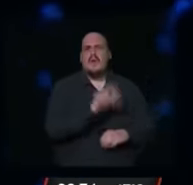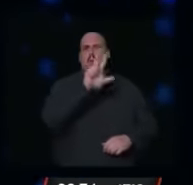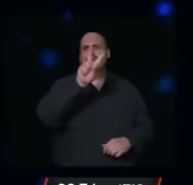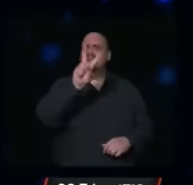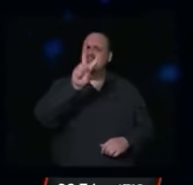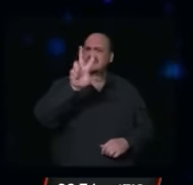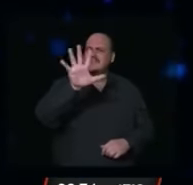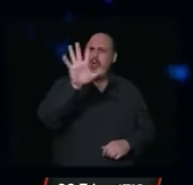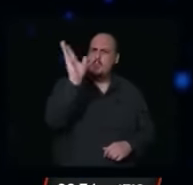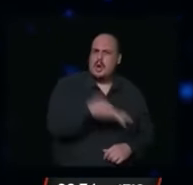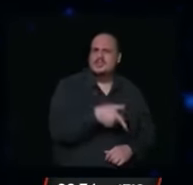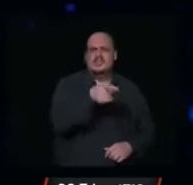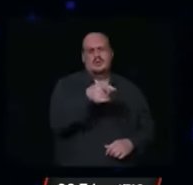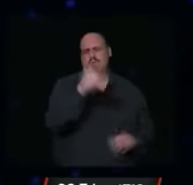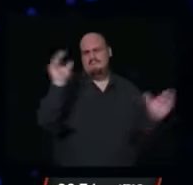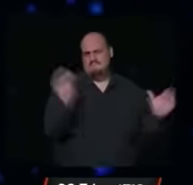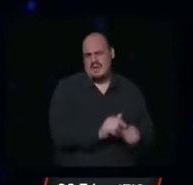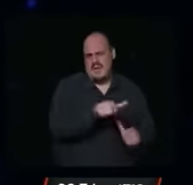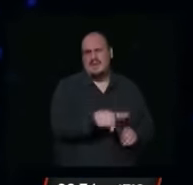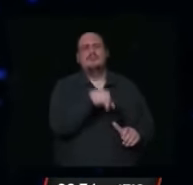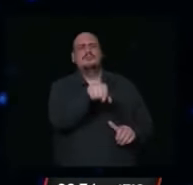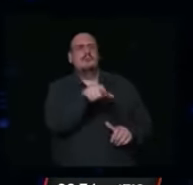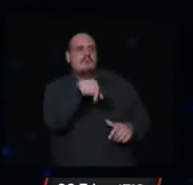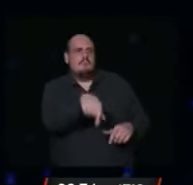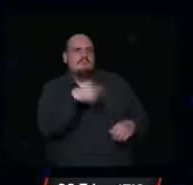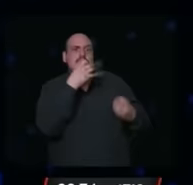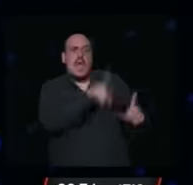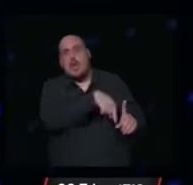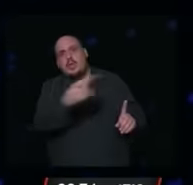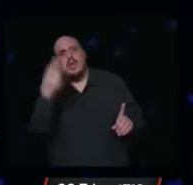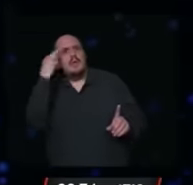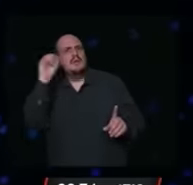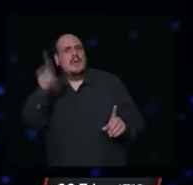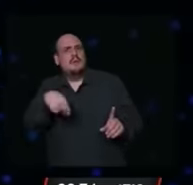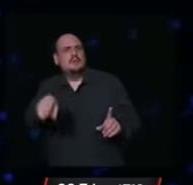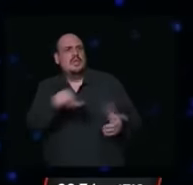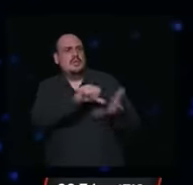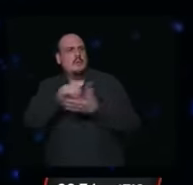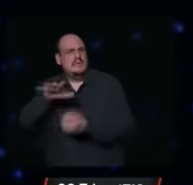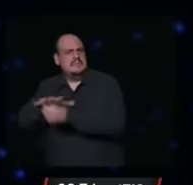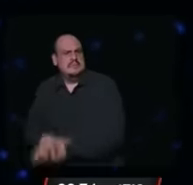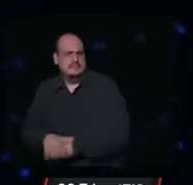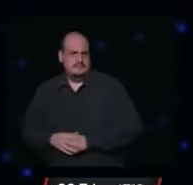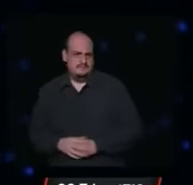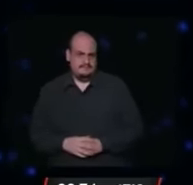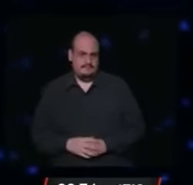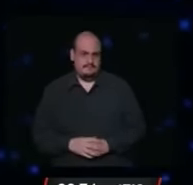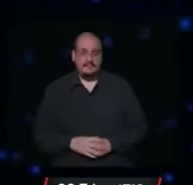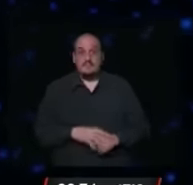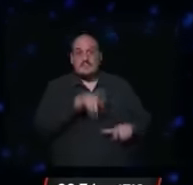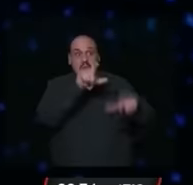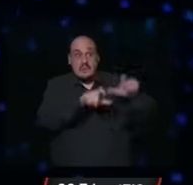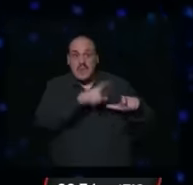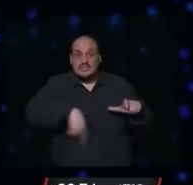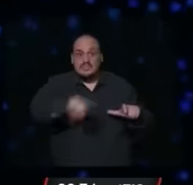veces menos en formato extremo, los pobres están muchísimo mejor que el 90% en el país reprimido, la gente vive